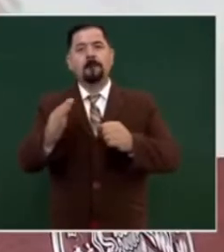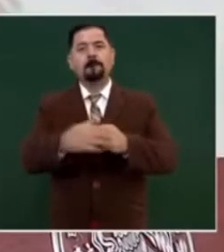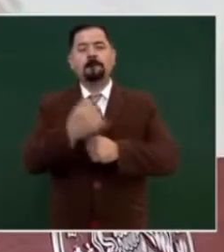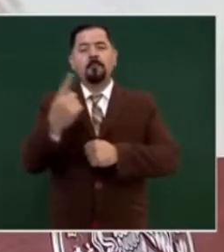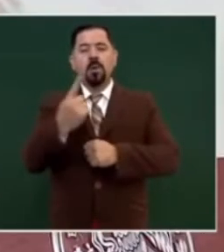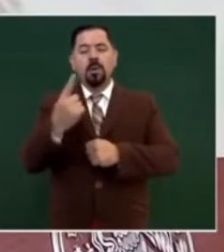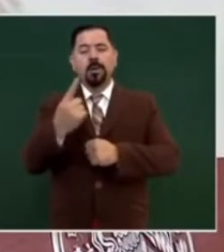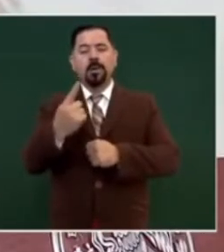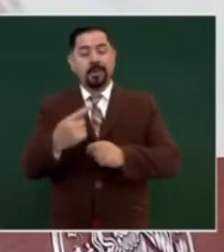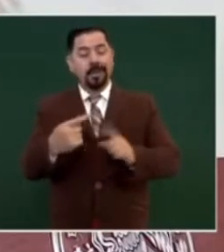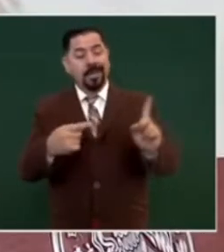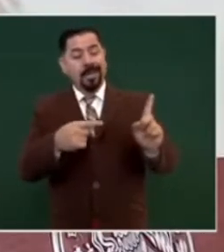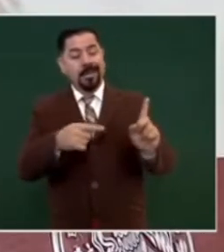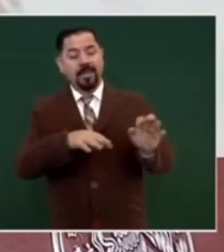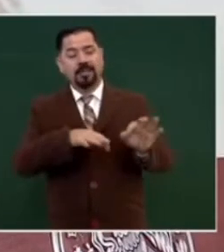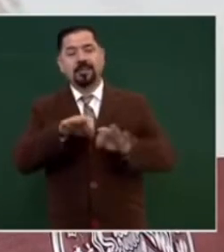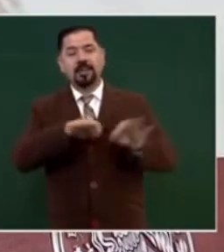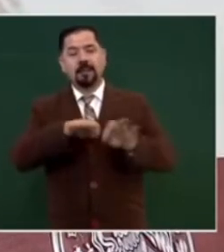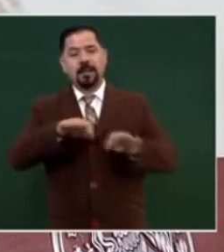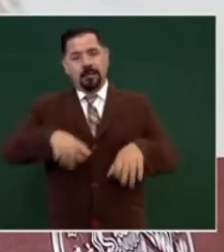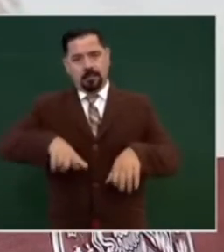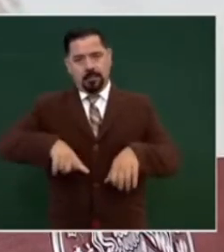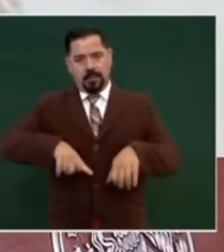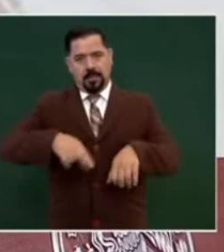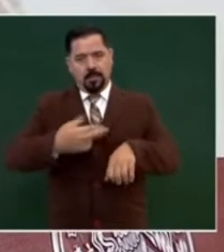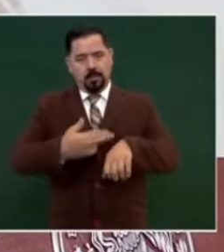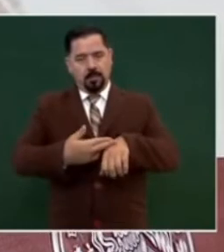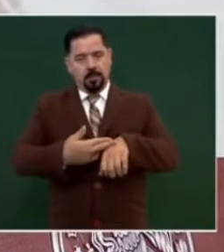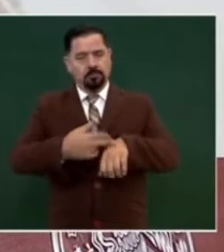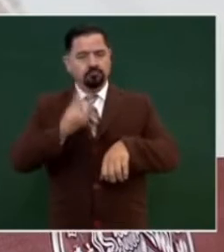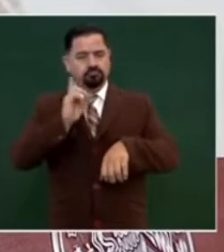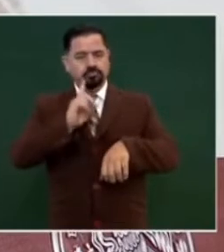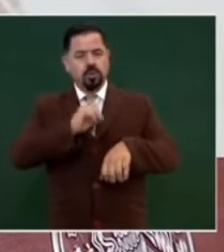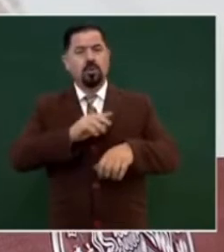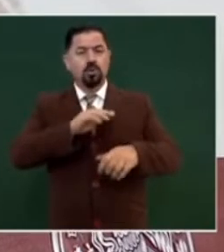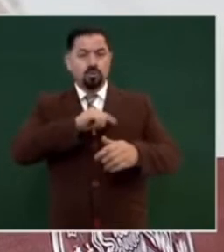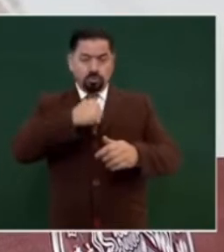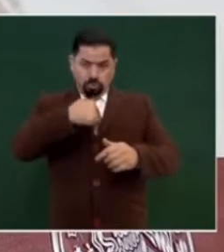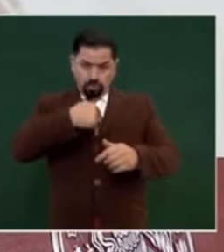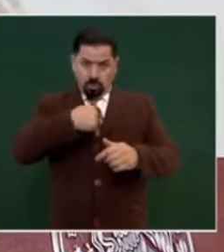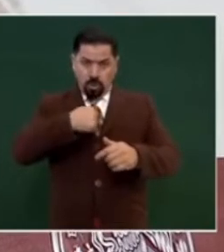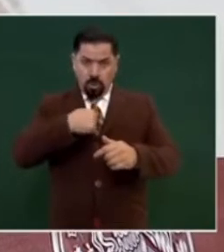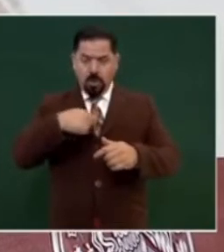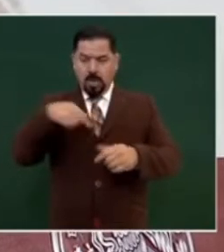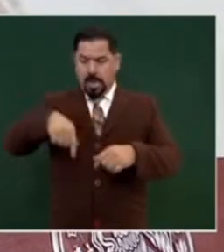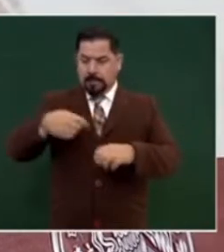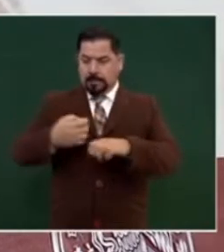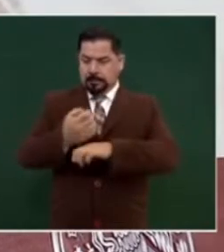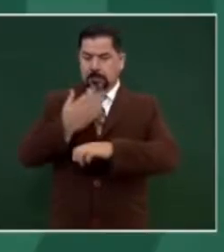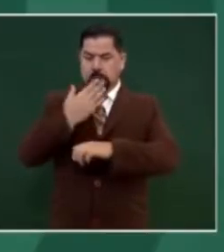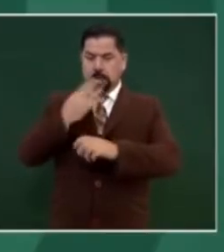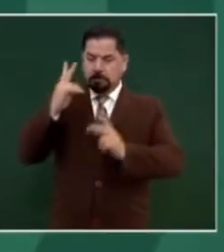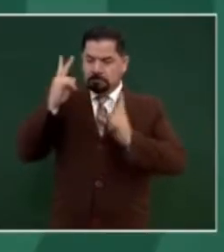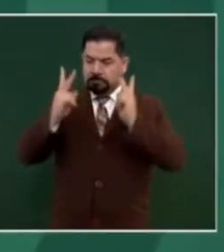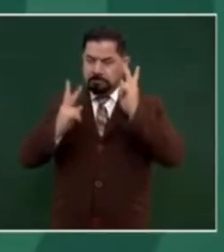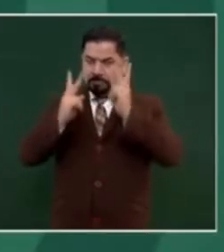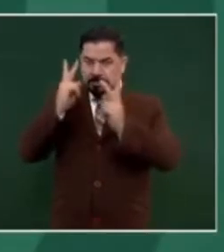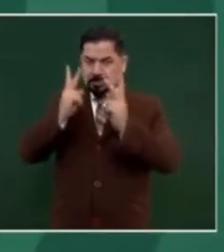y yo estuve visitando son ahora trabajando para el pueblo son ahora